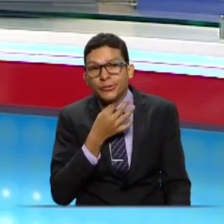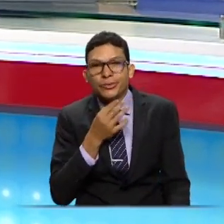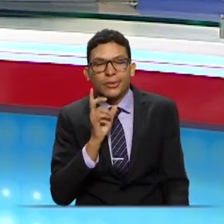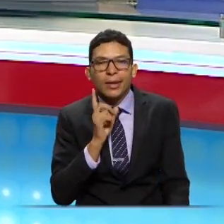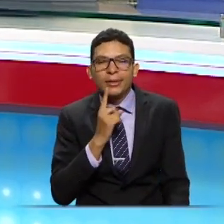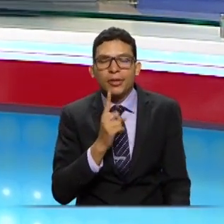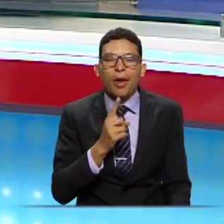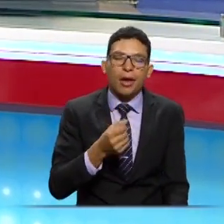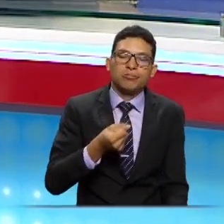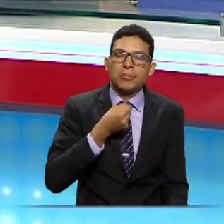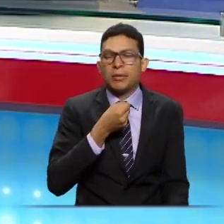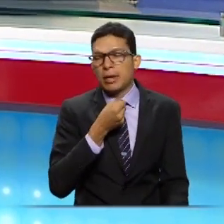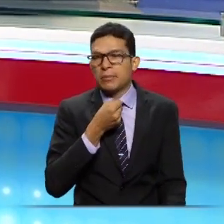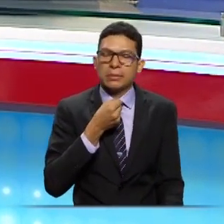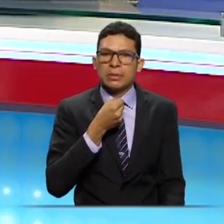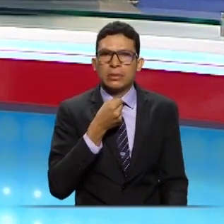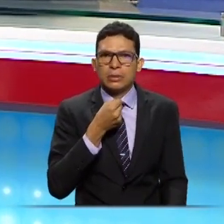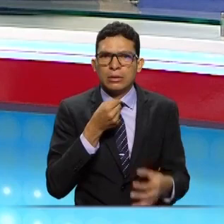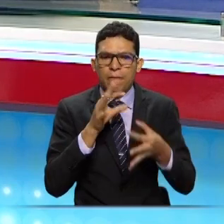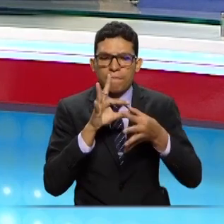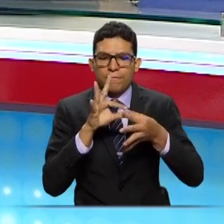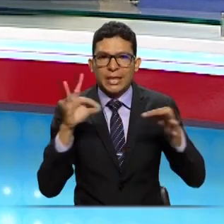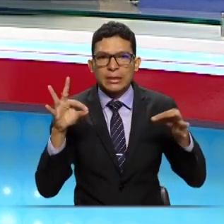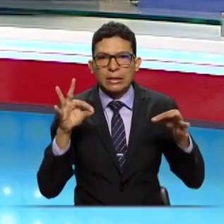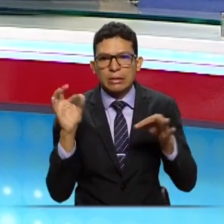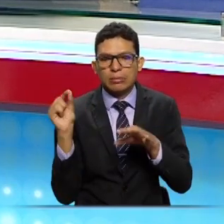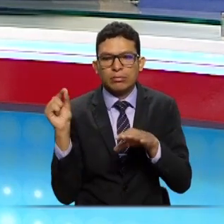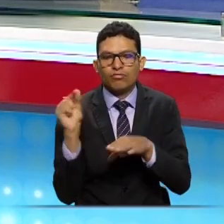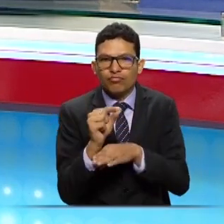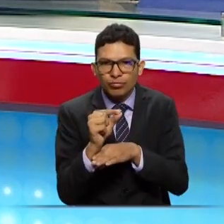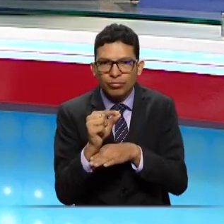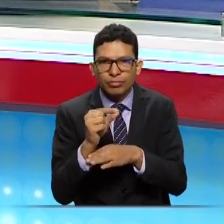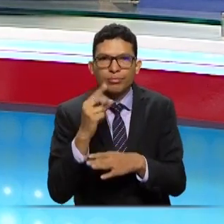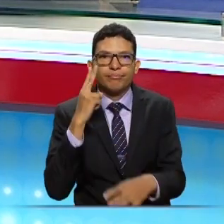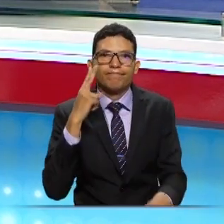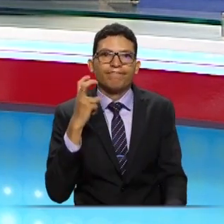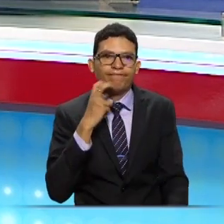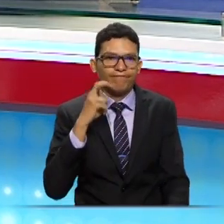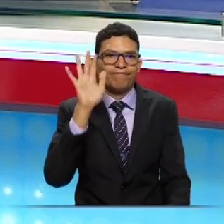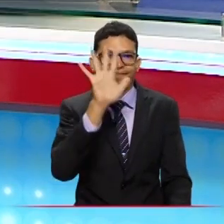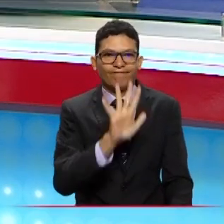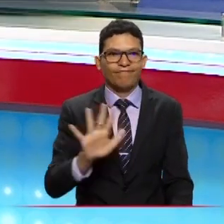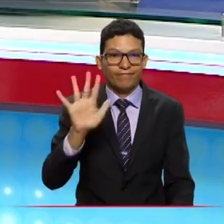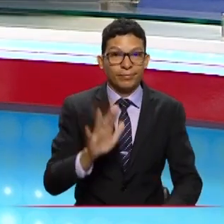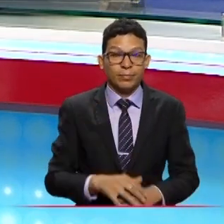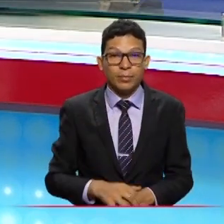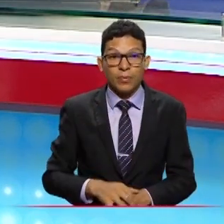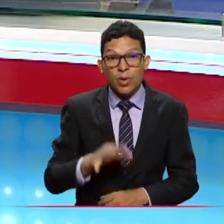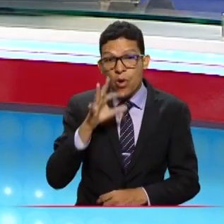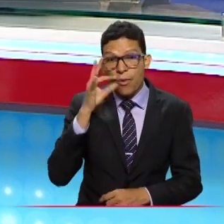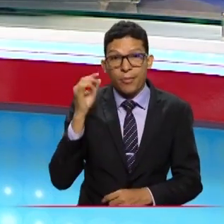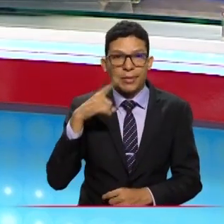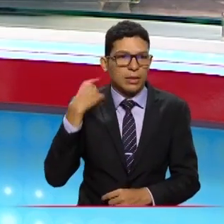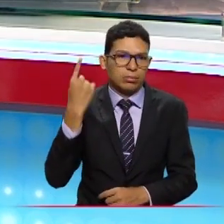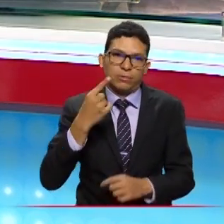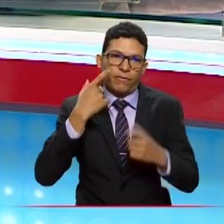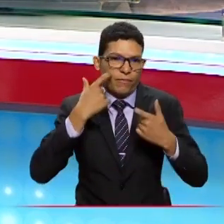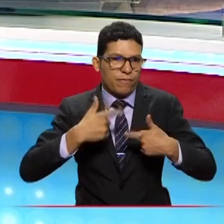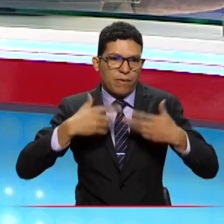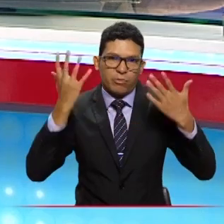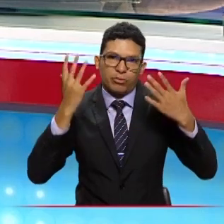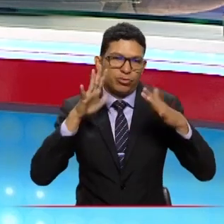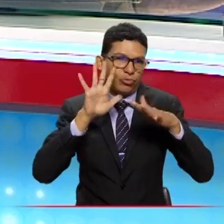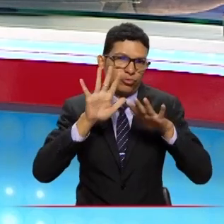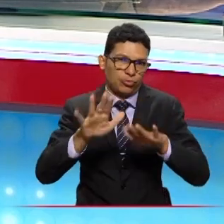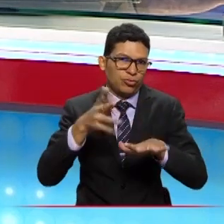de su show termina lanzando frases ofensivas contra el departamento. Así es, Gigi, el hombre que es viral en redes sociales ha provocado